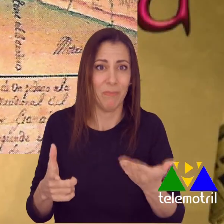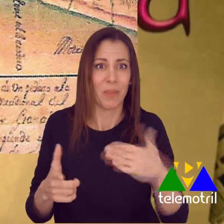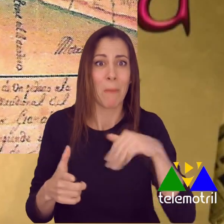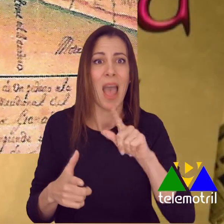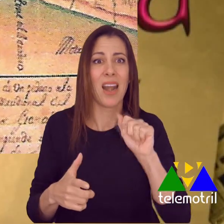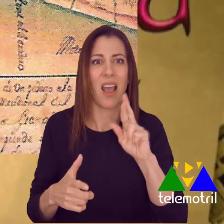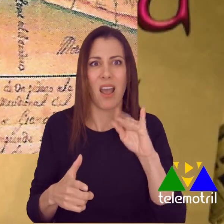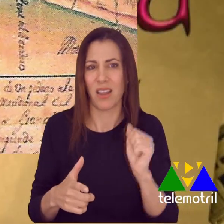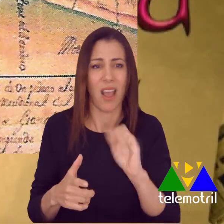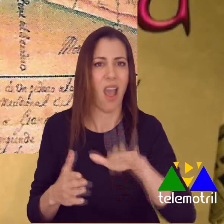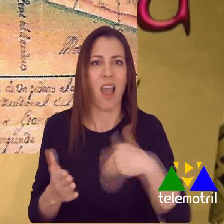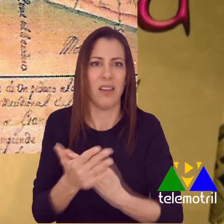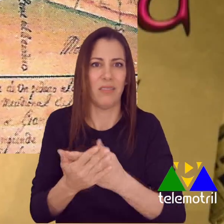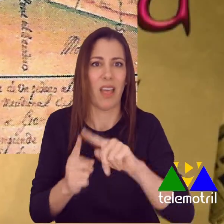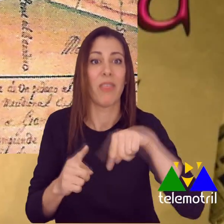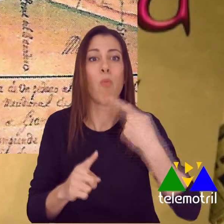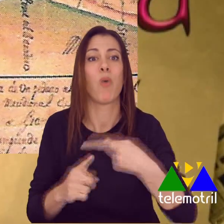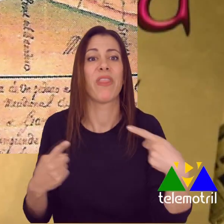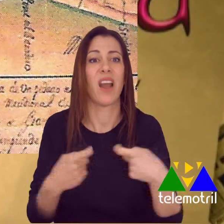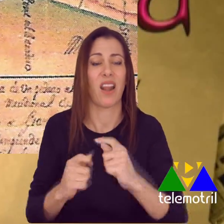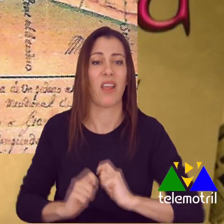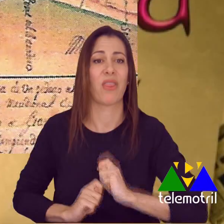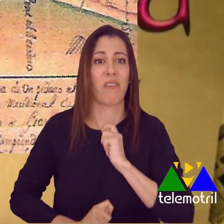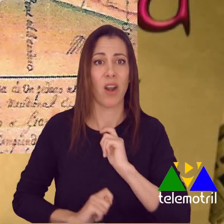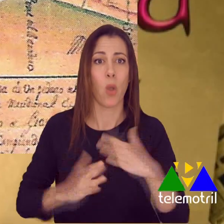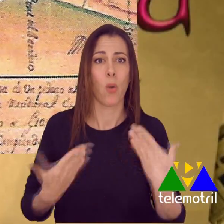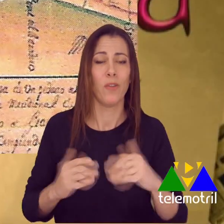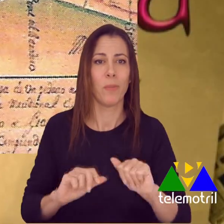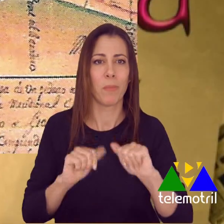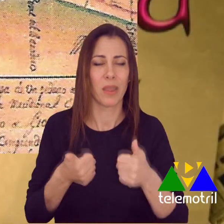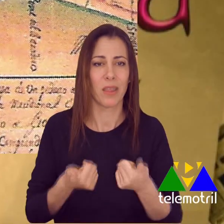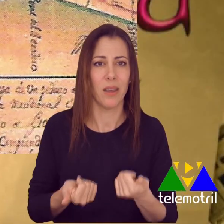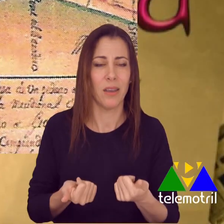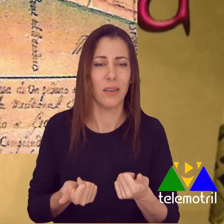malaria hasta después de la guerra civil, cuando empiezan a